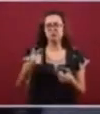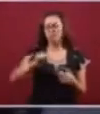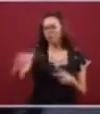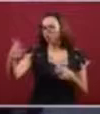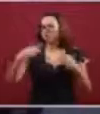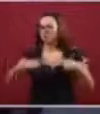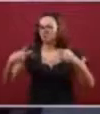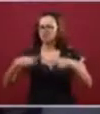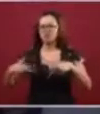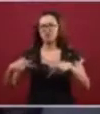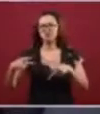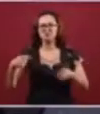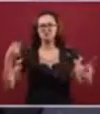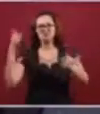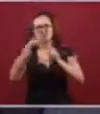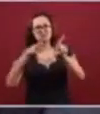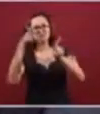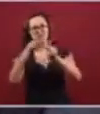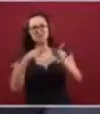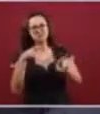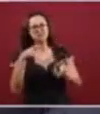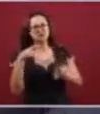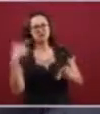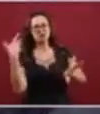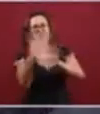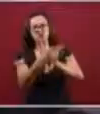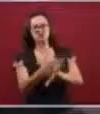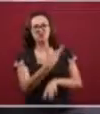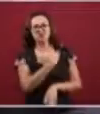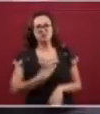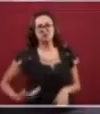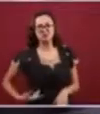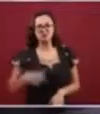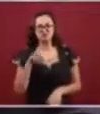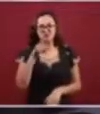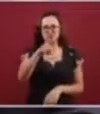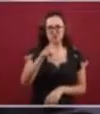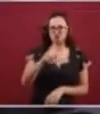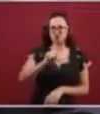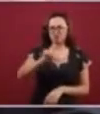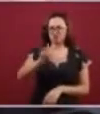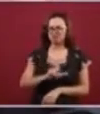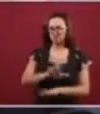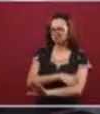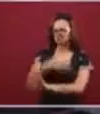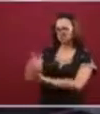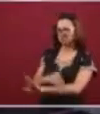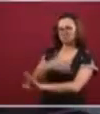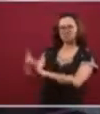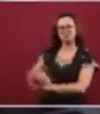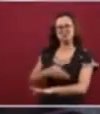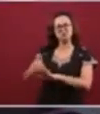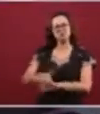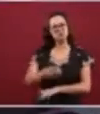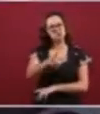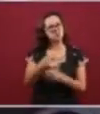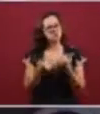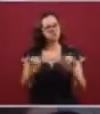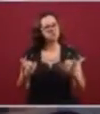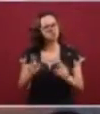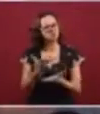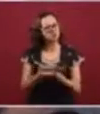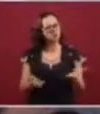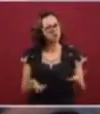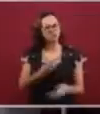críticos del presidente. ¿Esto se lo pidió a López Obrador o usted, que era tan independiente antes, ahora ha